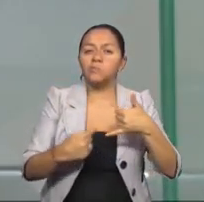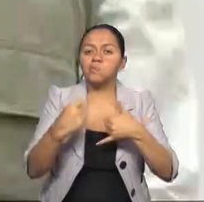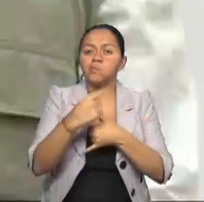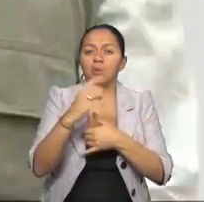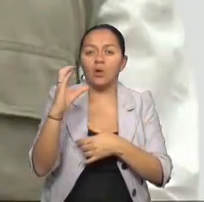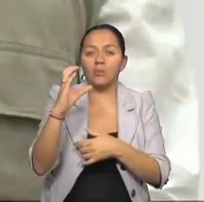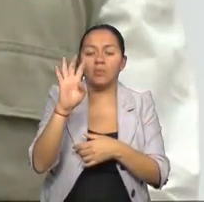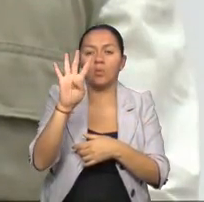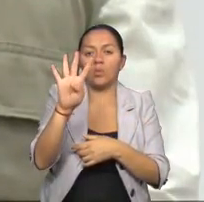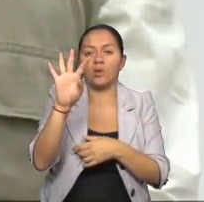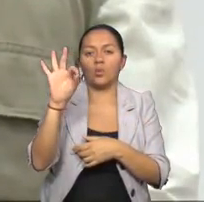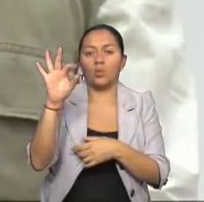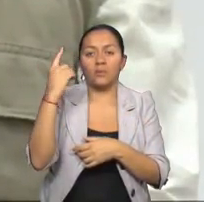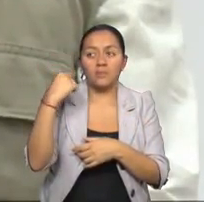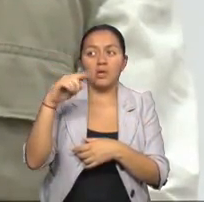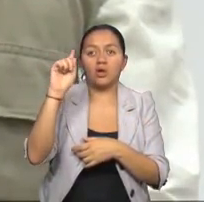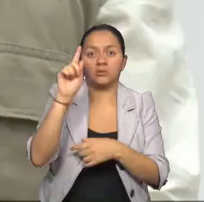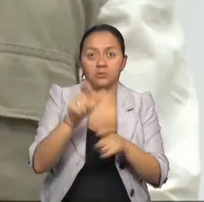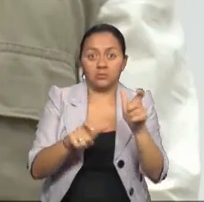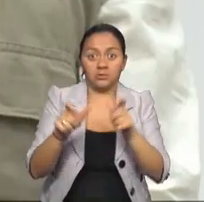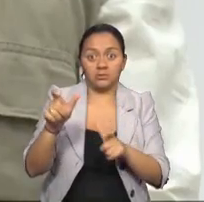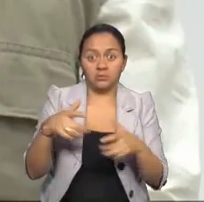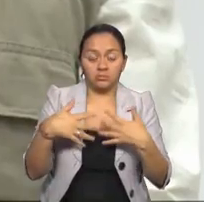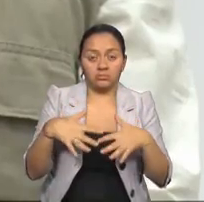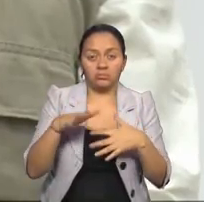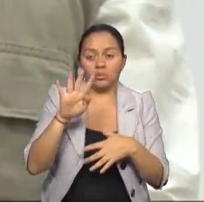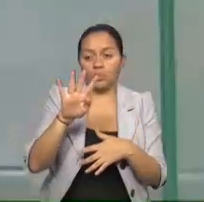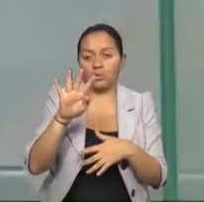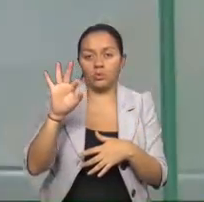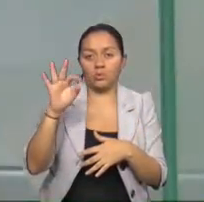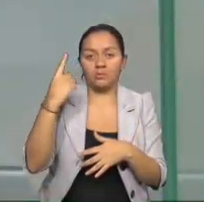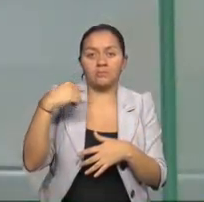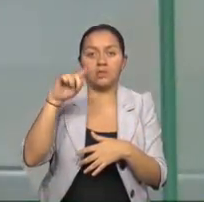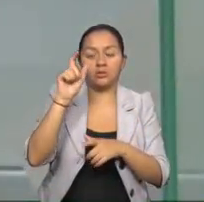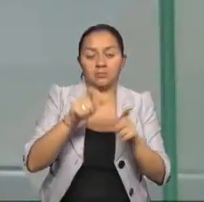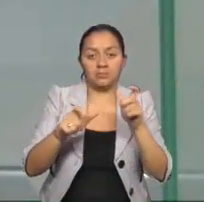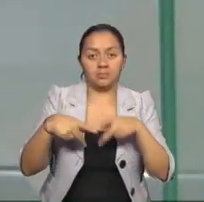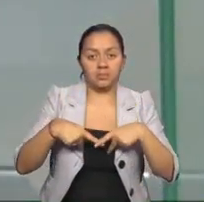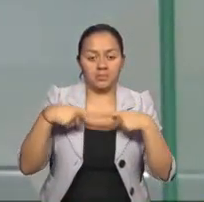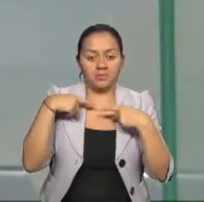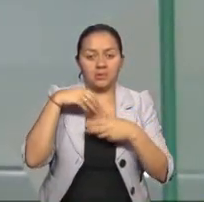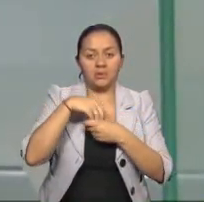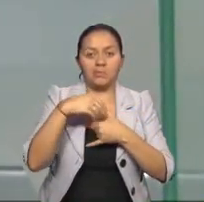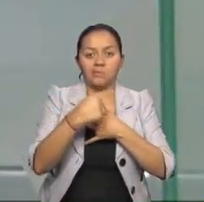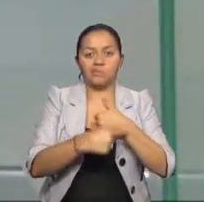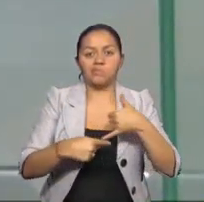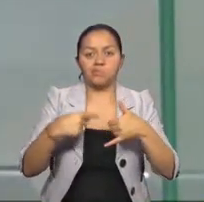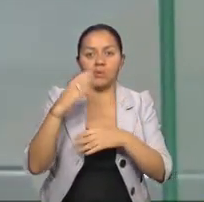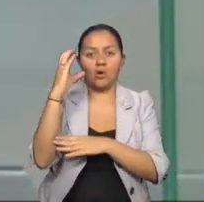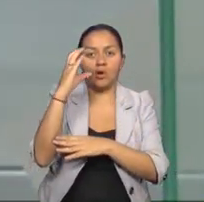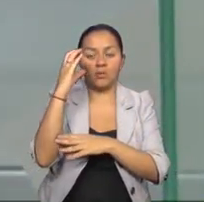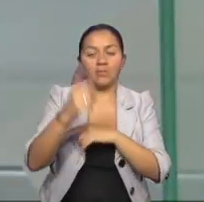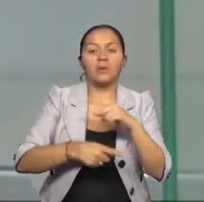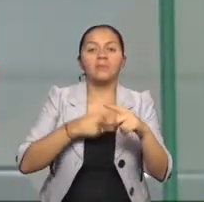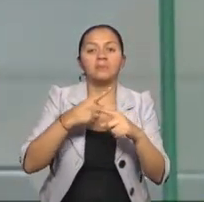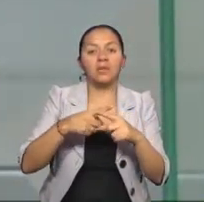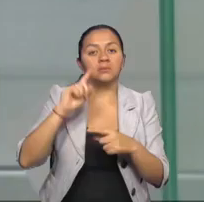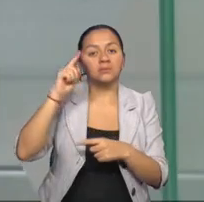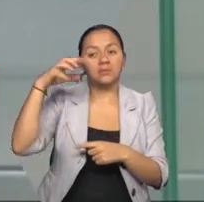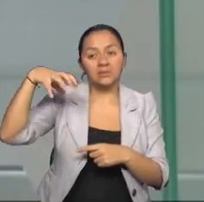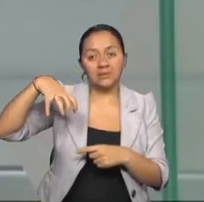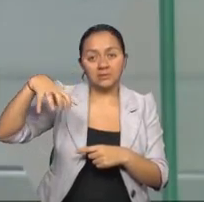49 mil 49 millones de habitantes no es cierto y hablamos que tenemos varios estados o varias provincias